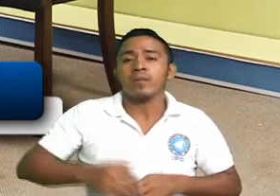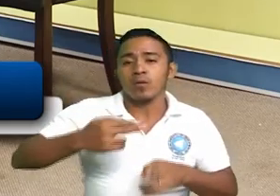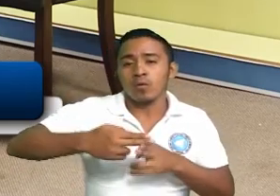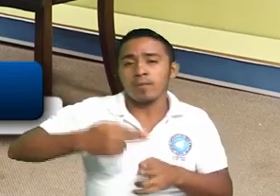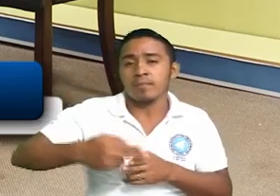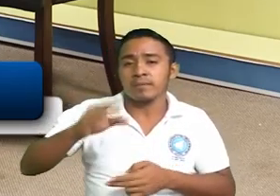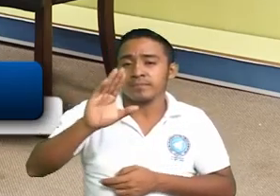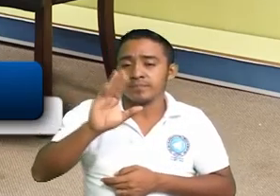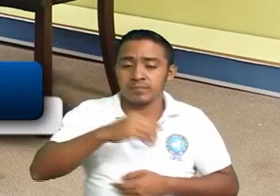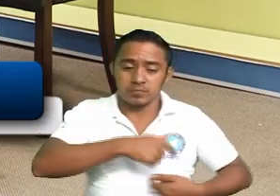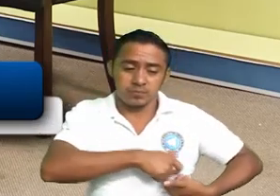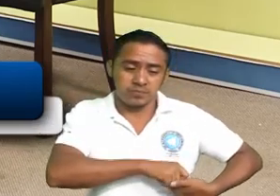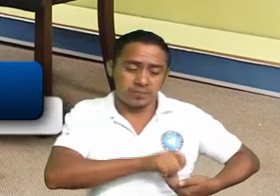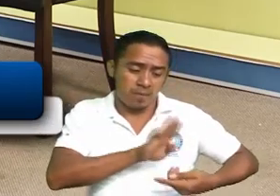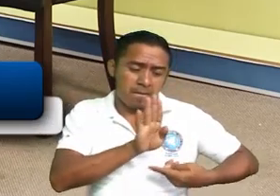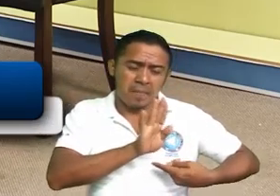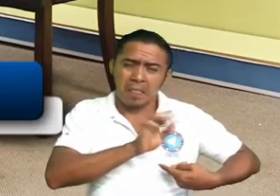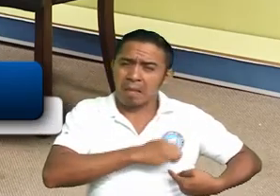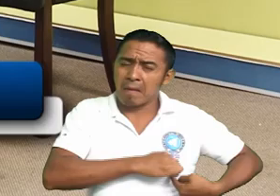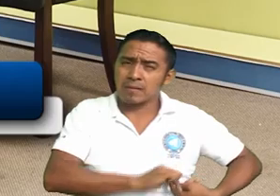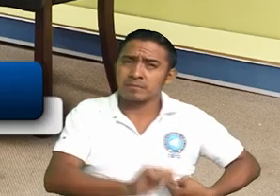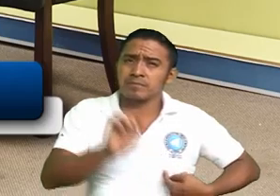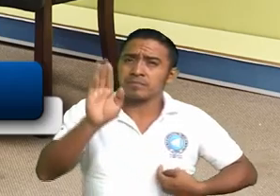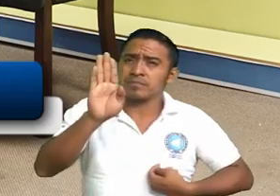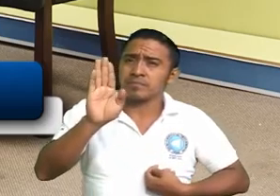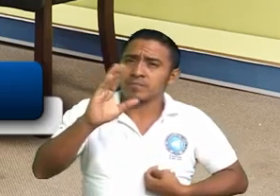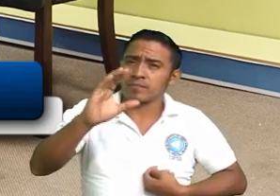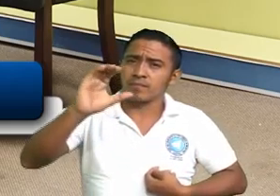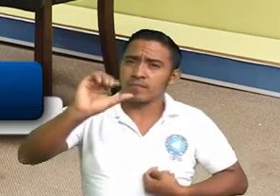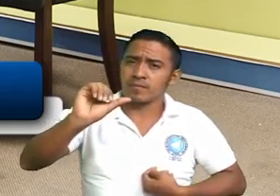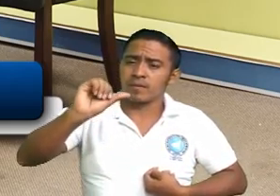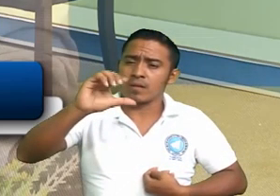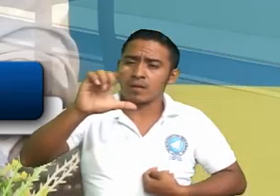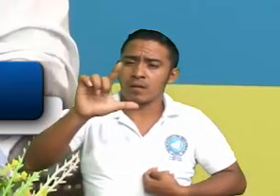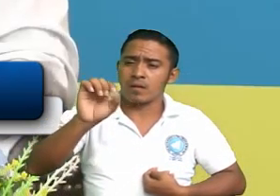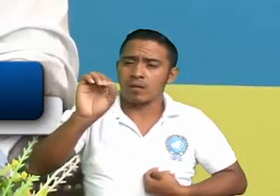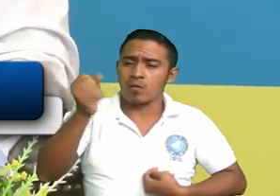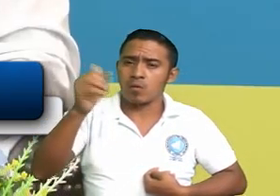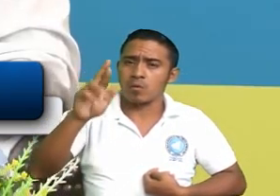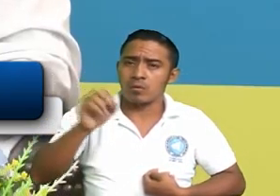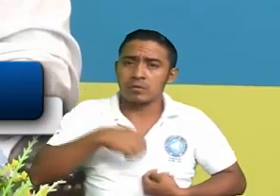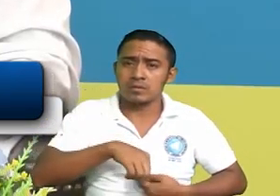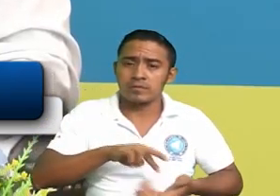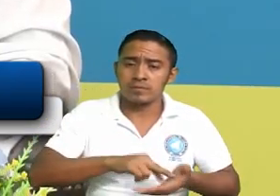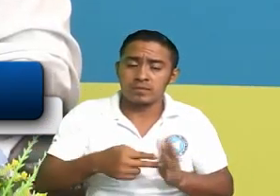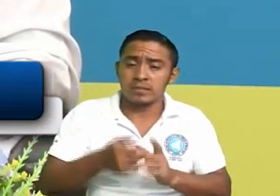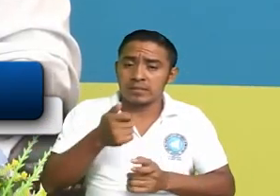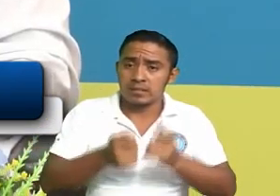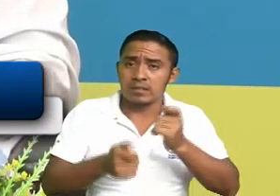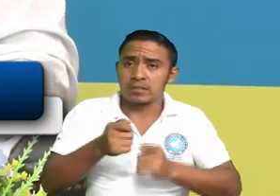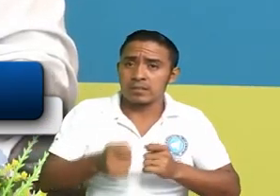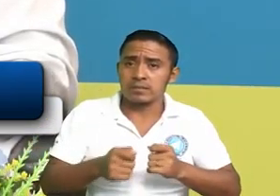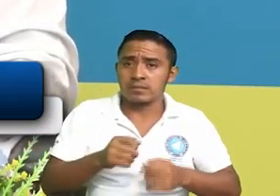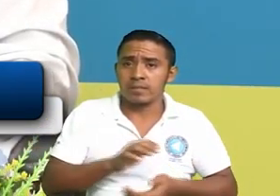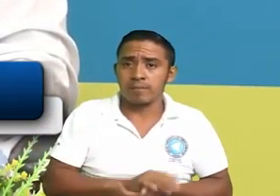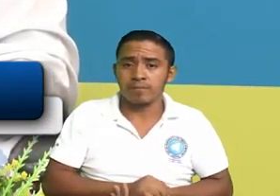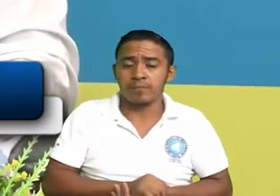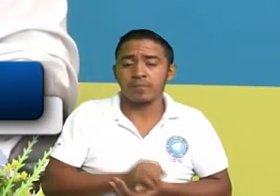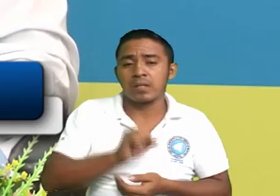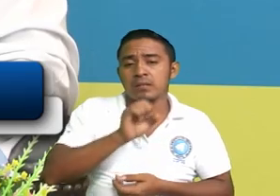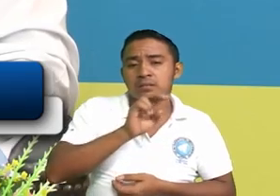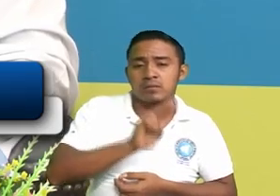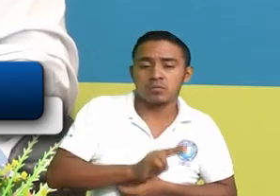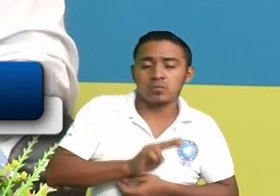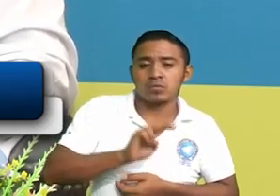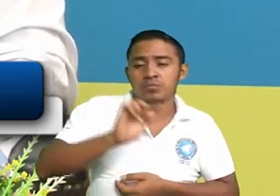cosita blanca que se llama calostro. Así es. El calostro es lo mejor de la leche. Así es. ¿Es así